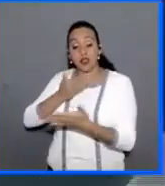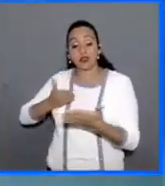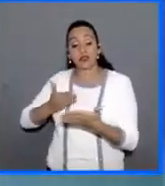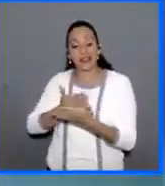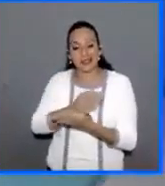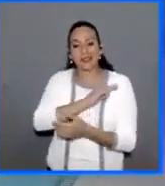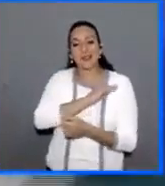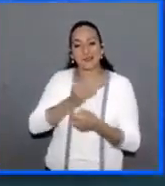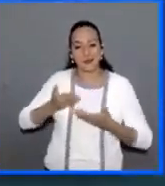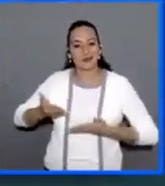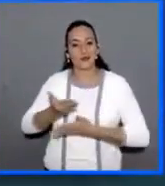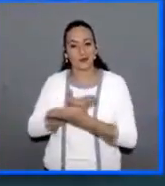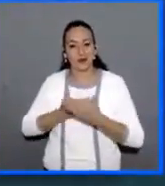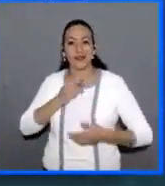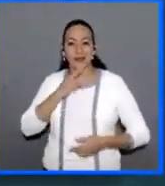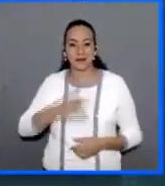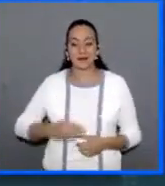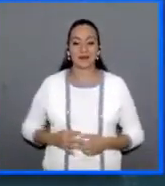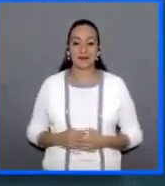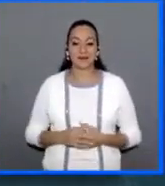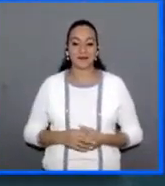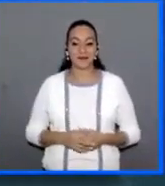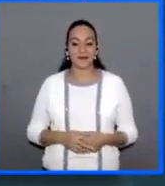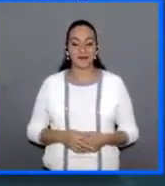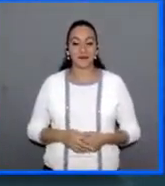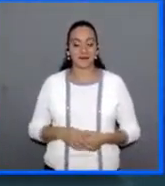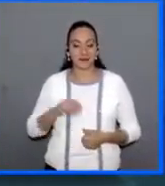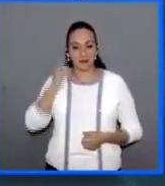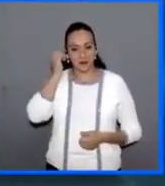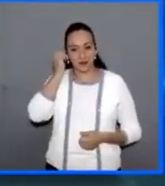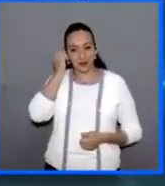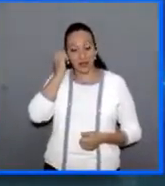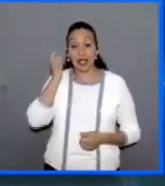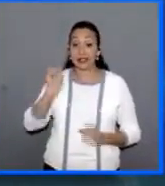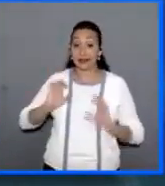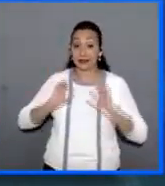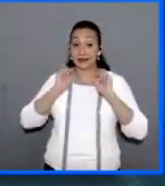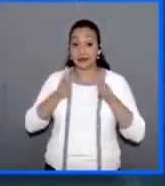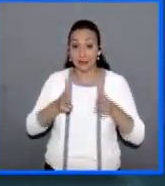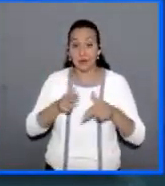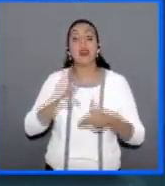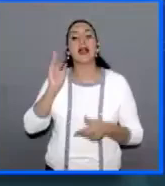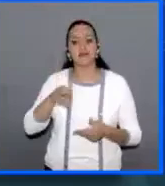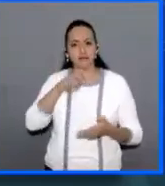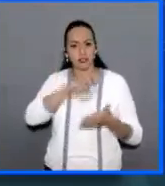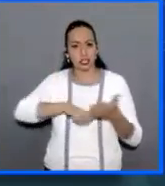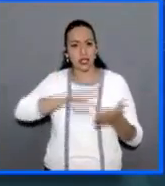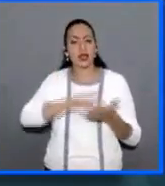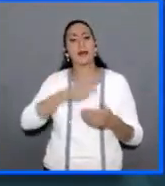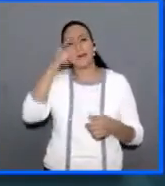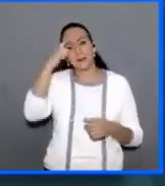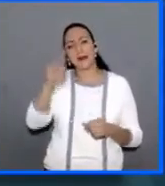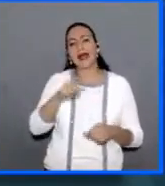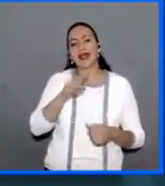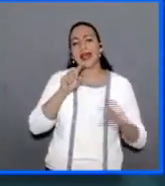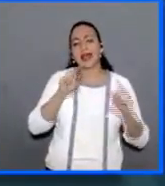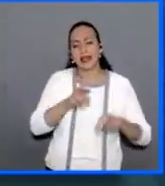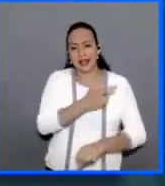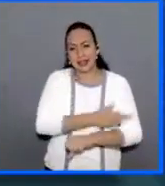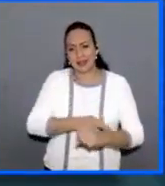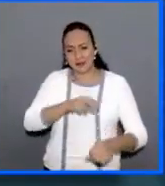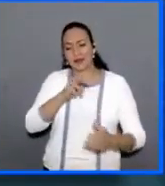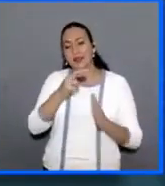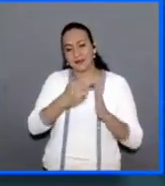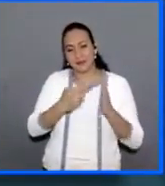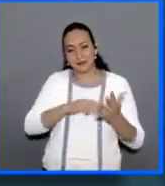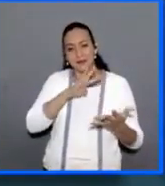legales. El Congreso de Chiapas aprobó la reforma al Código Penal del Estado que contempla la